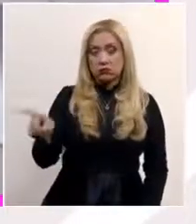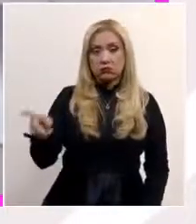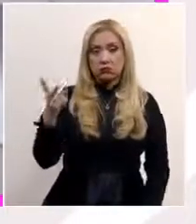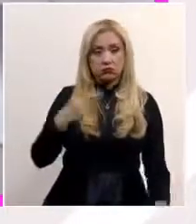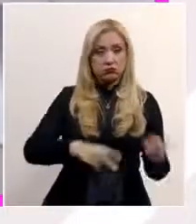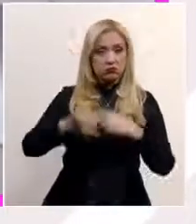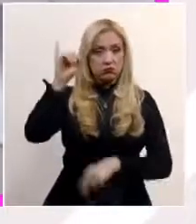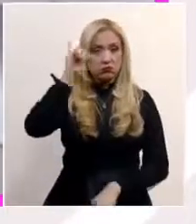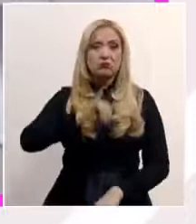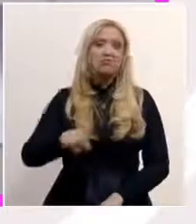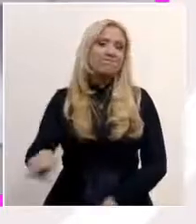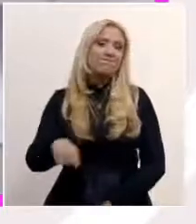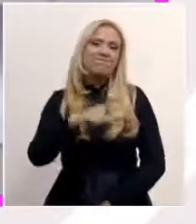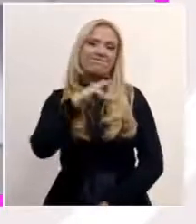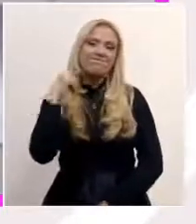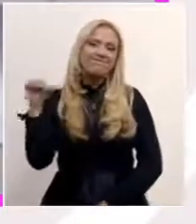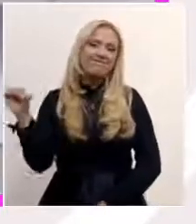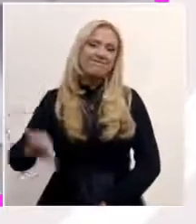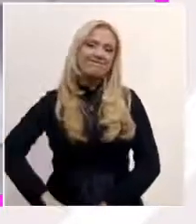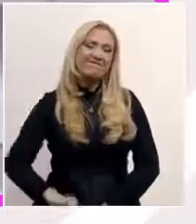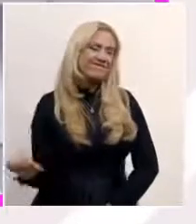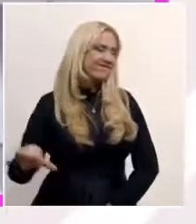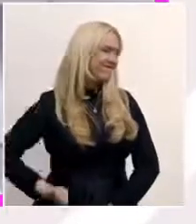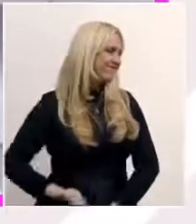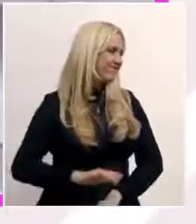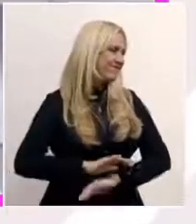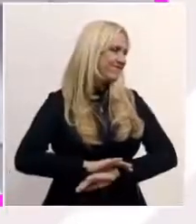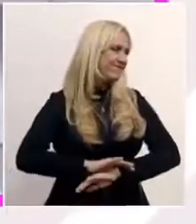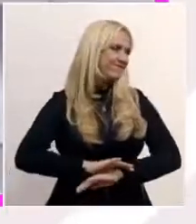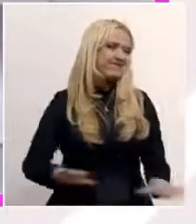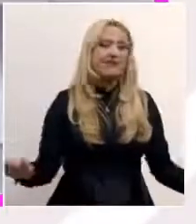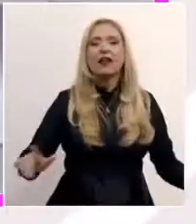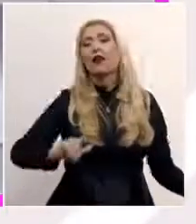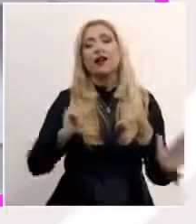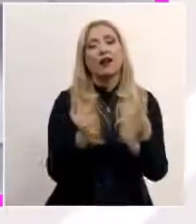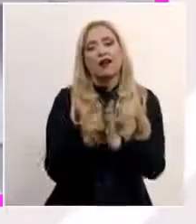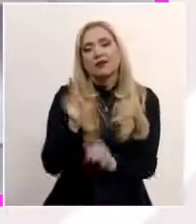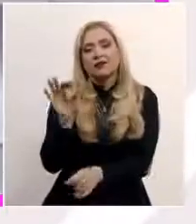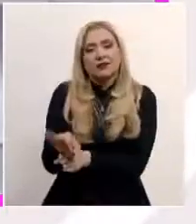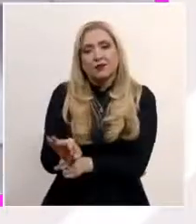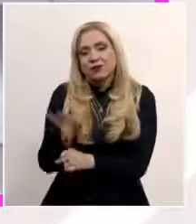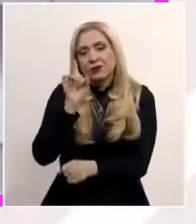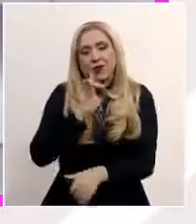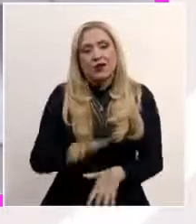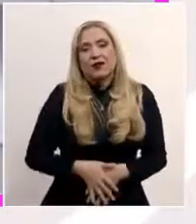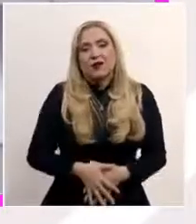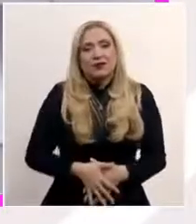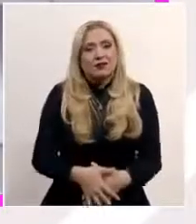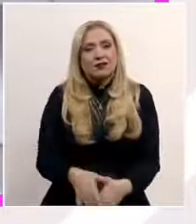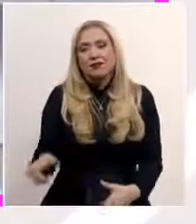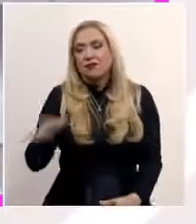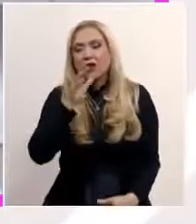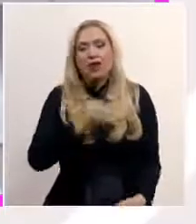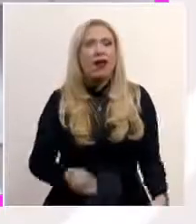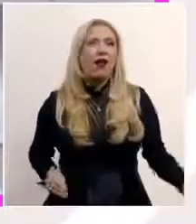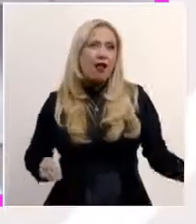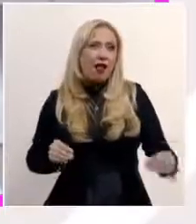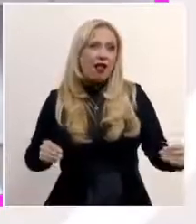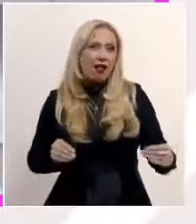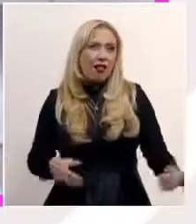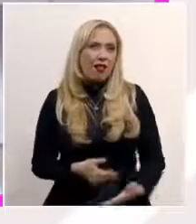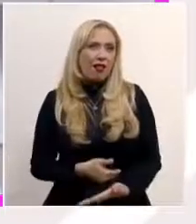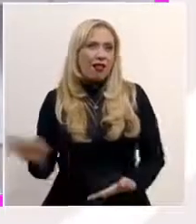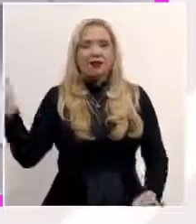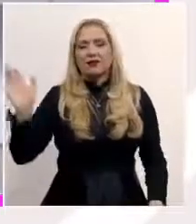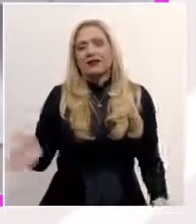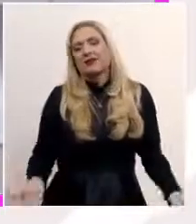tienen las de perder, ¿no? O sea, y eso es algo que les tenemos que decir, o sea, porque nosotros de verdad no vamos